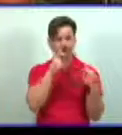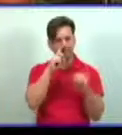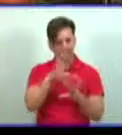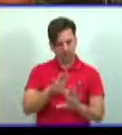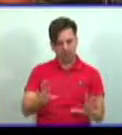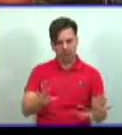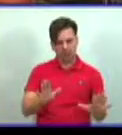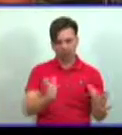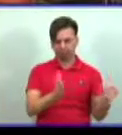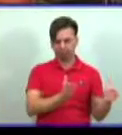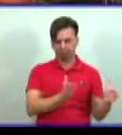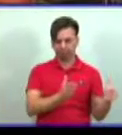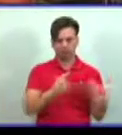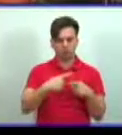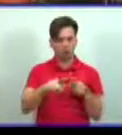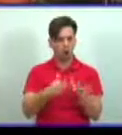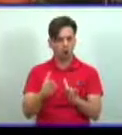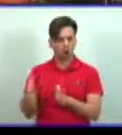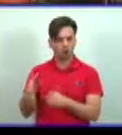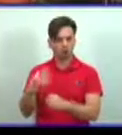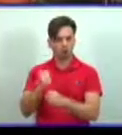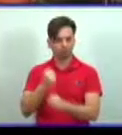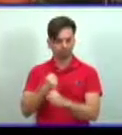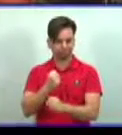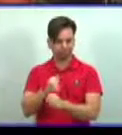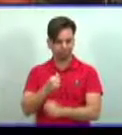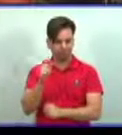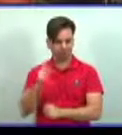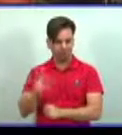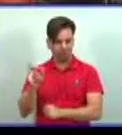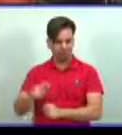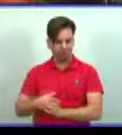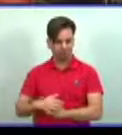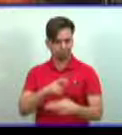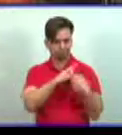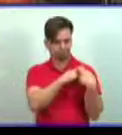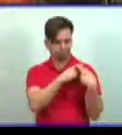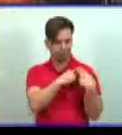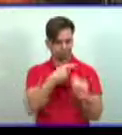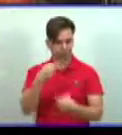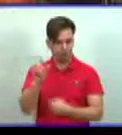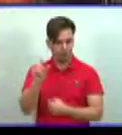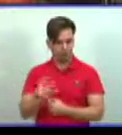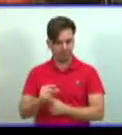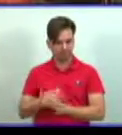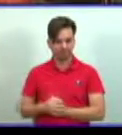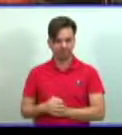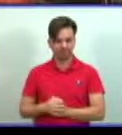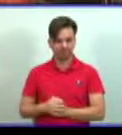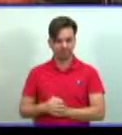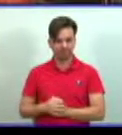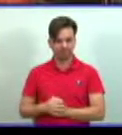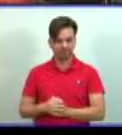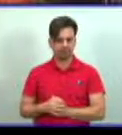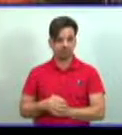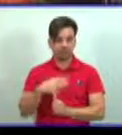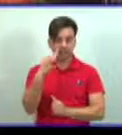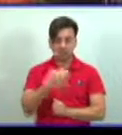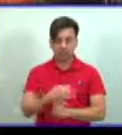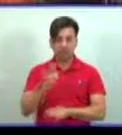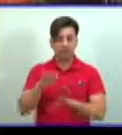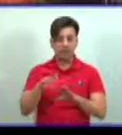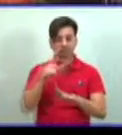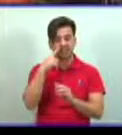es cierto que suceden incendios forestales de manera natural. Hace muy poco hemos visto las